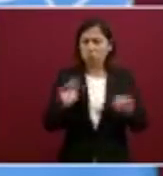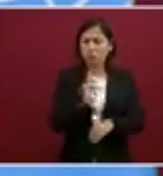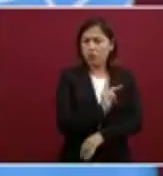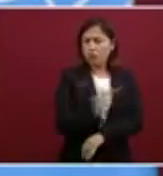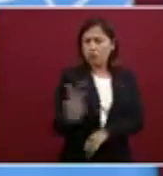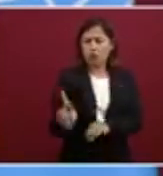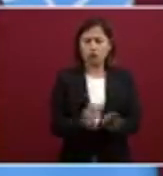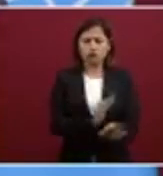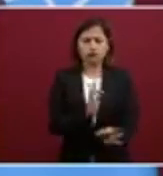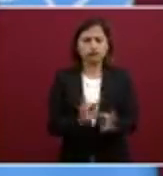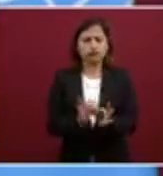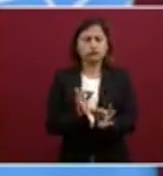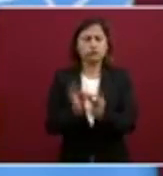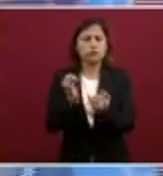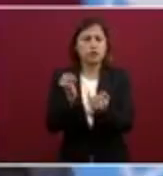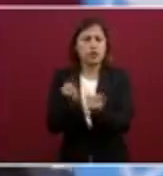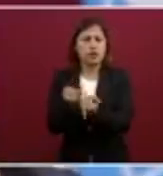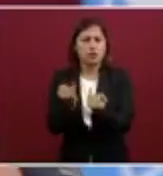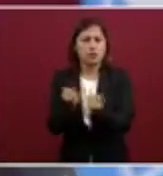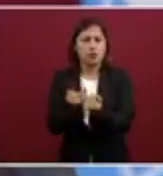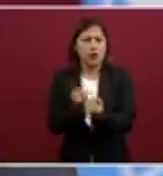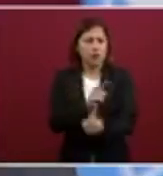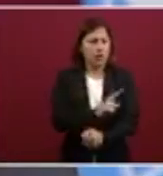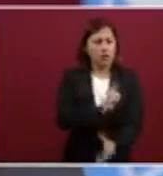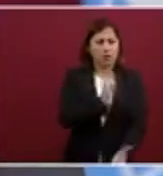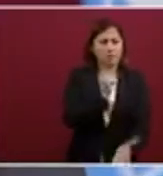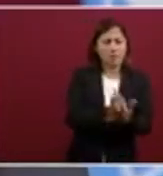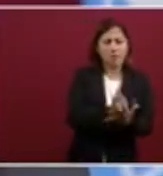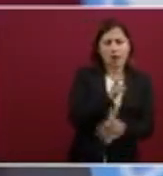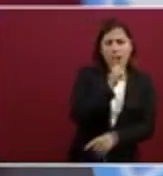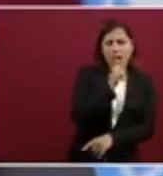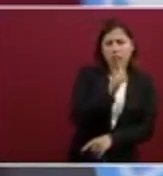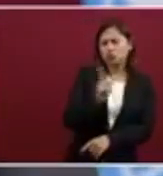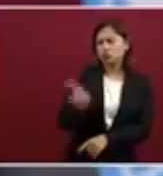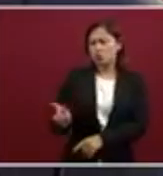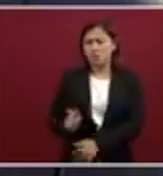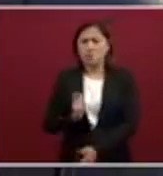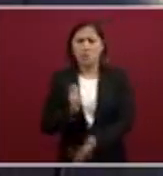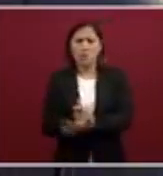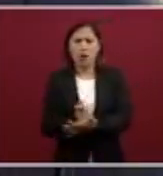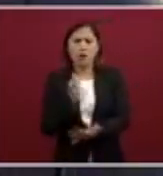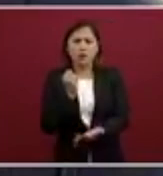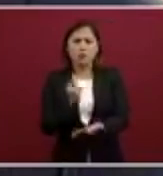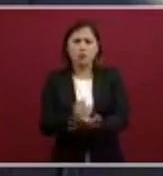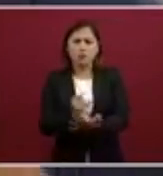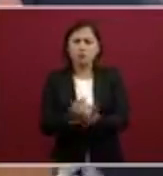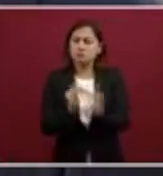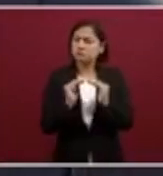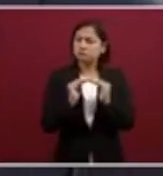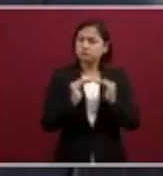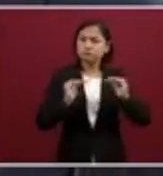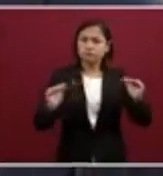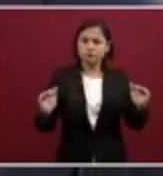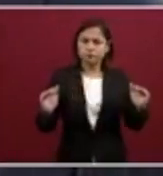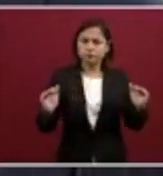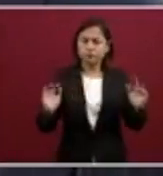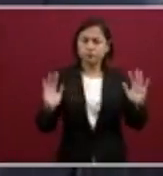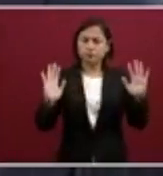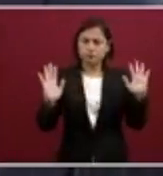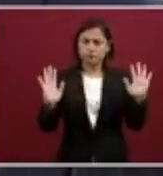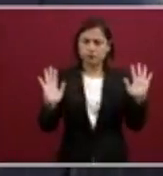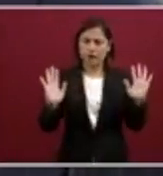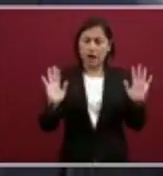y pagar la luz y pagar los impuestos y nosotros hacernos